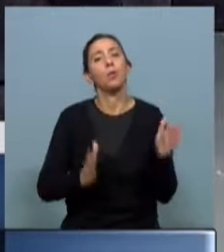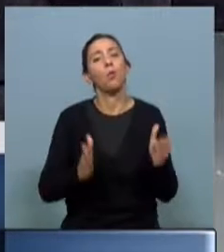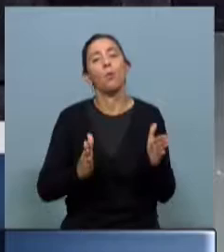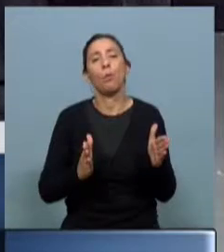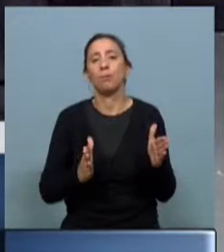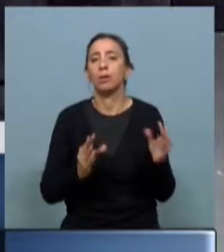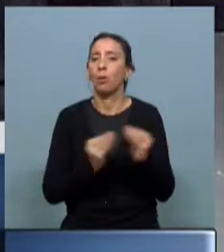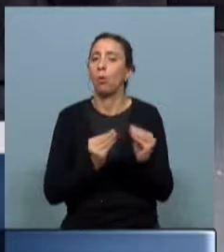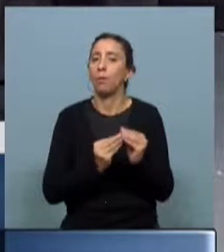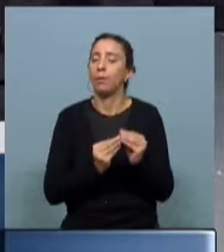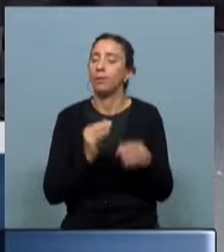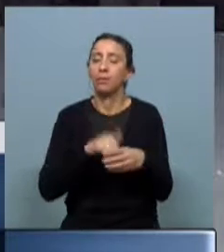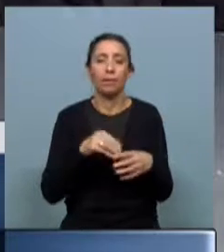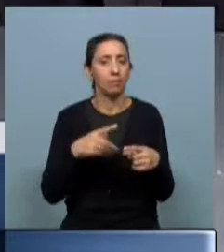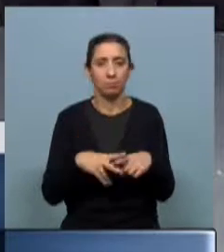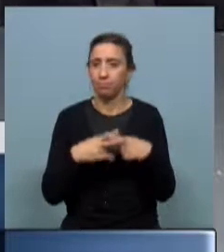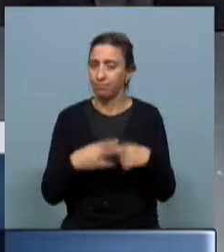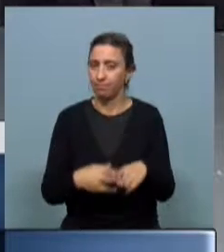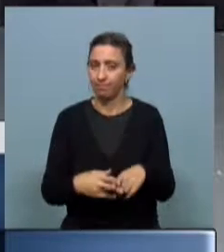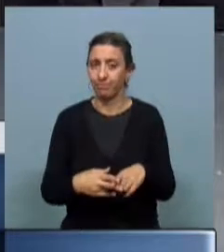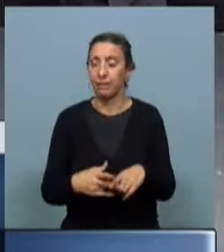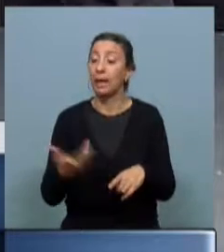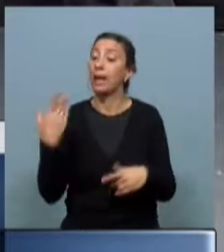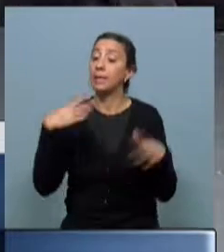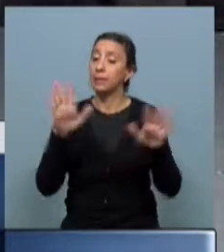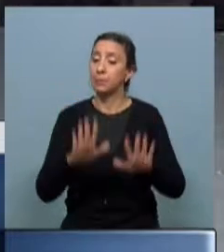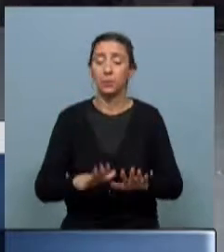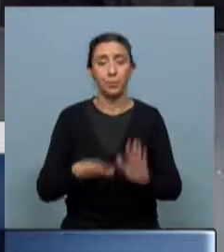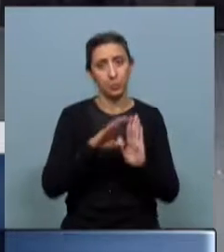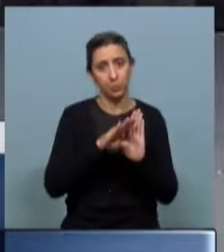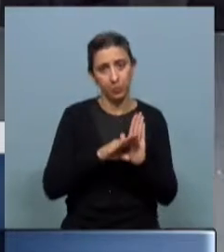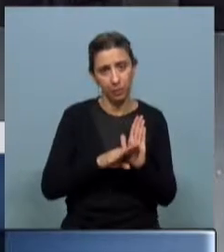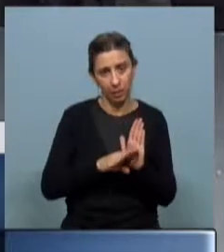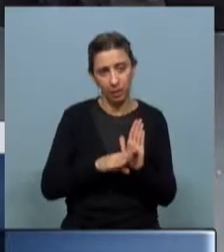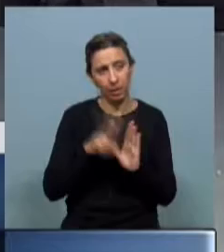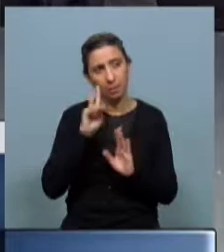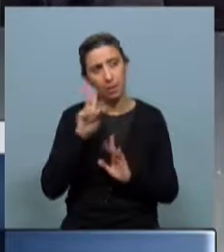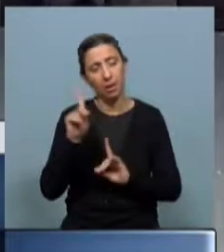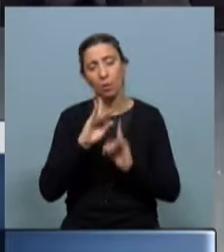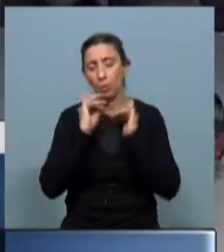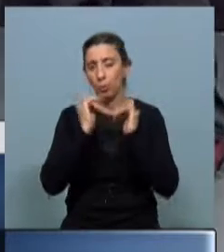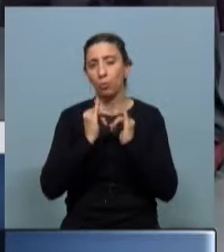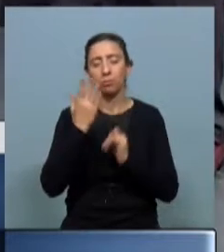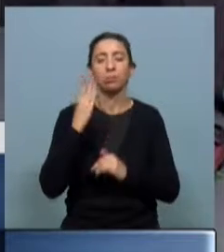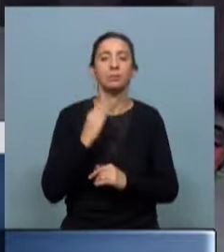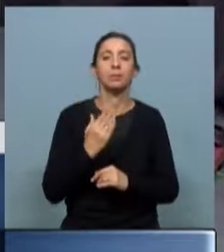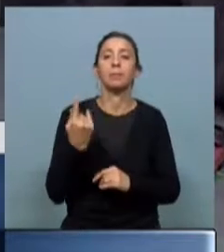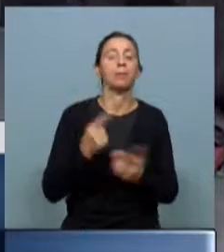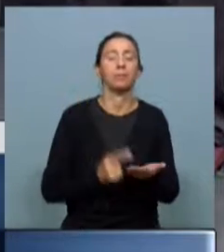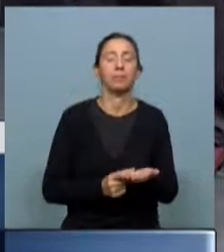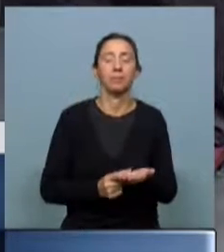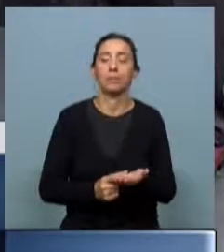que se genera en los talleres. Cuando estábamos preparando este programa, veía algunas de las notas, como decías, en el primer